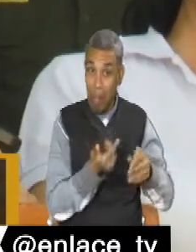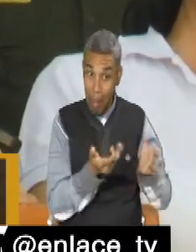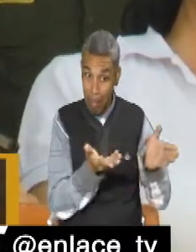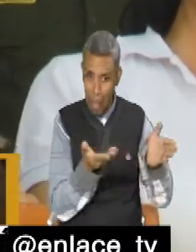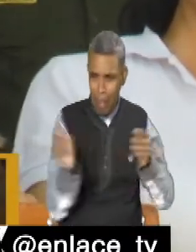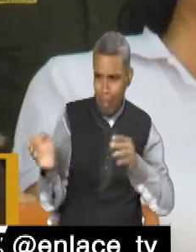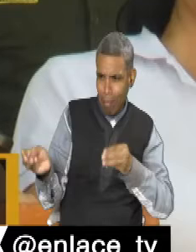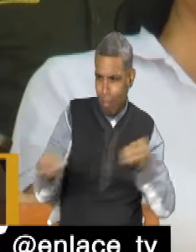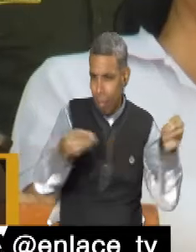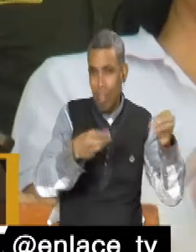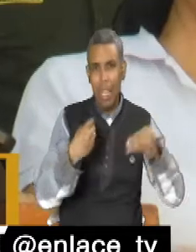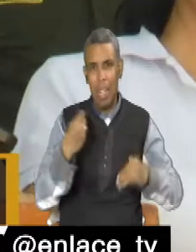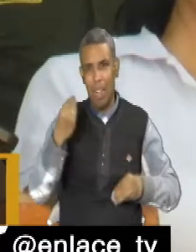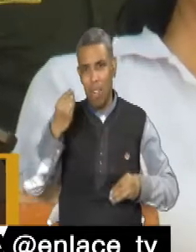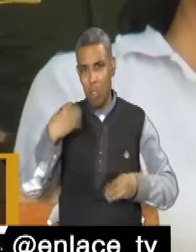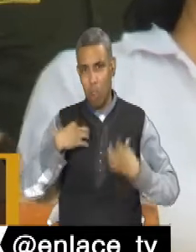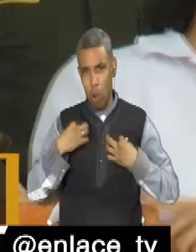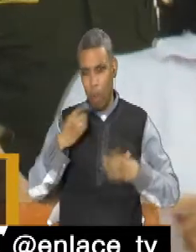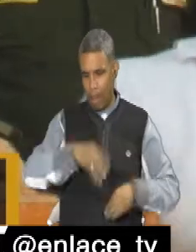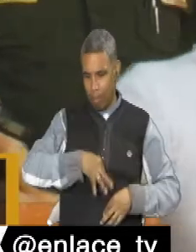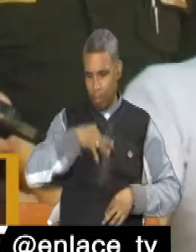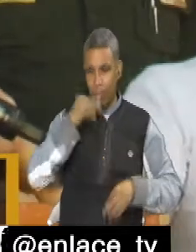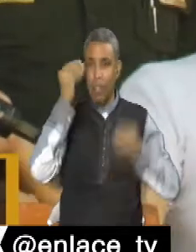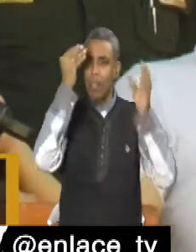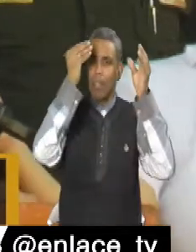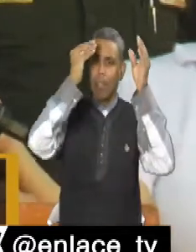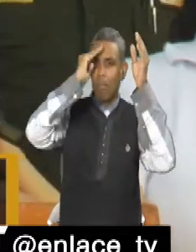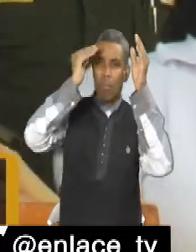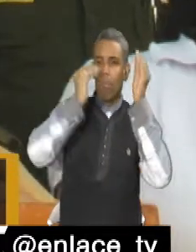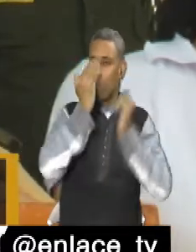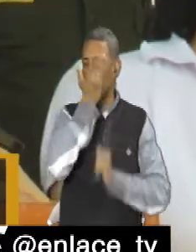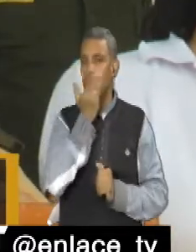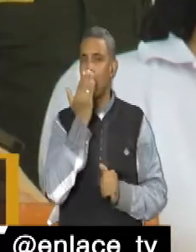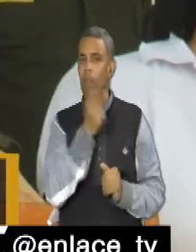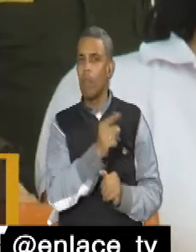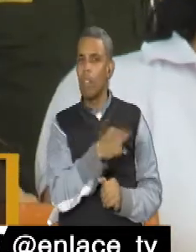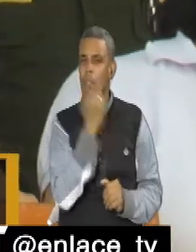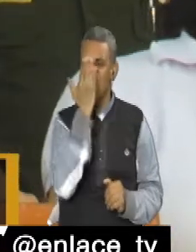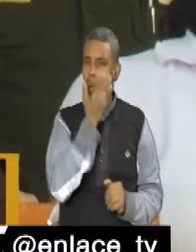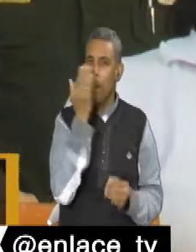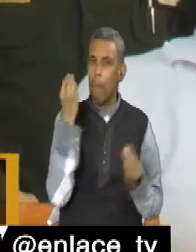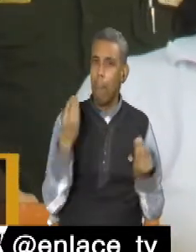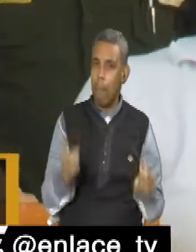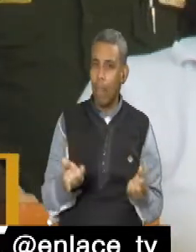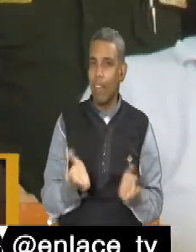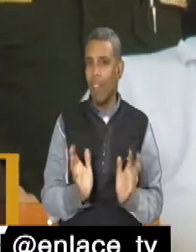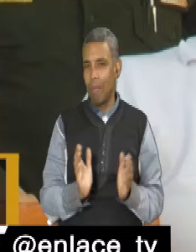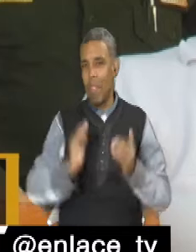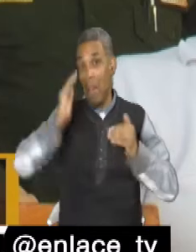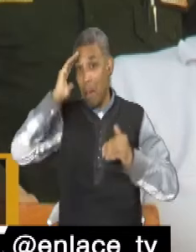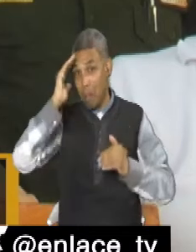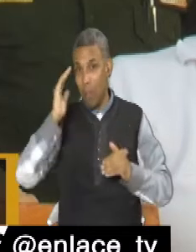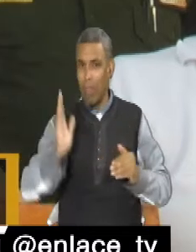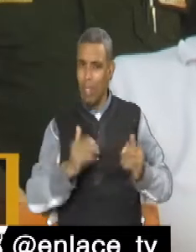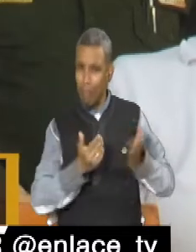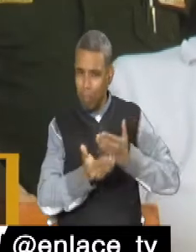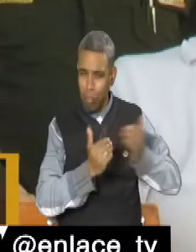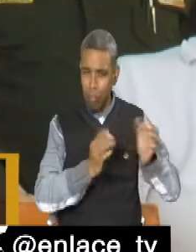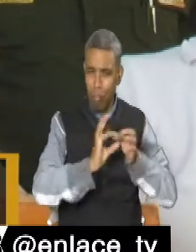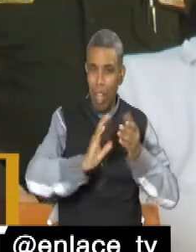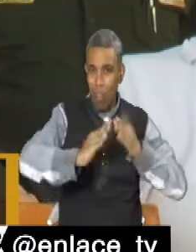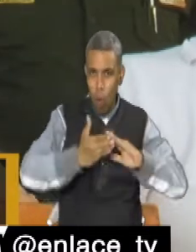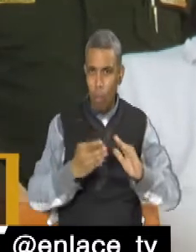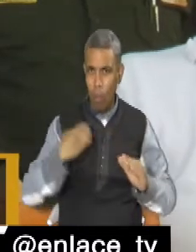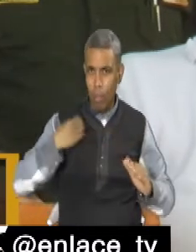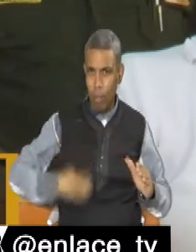Nacional ante la ciudadanía. Ganar confianza y credibilidad para prestar un servicio más eficiente.